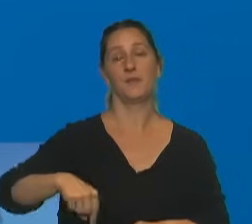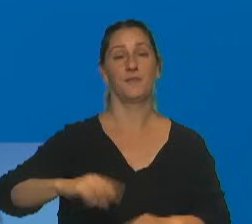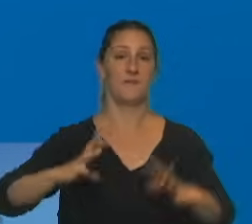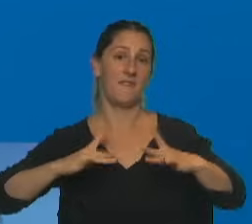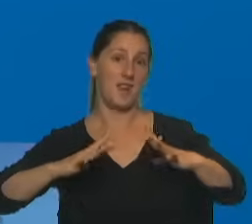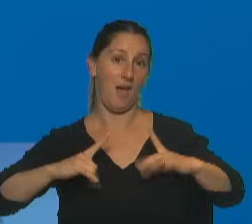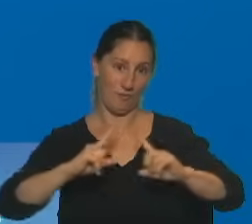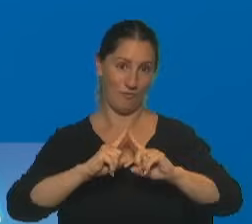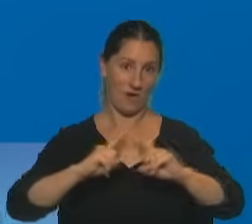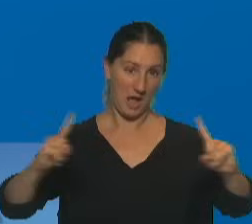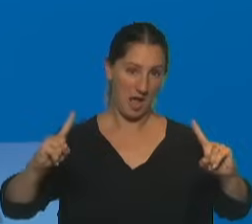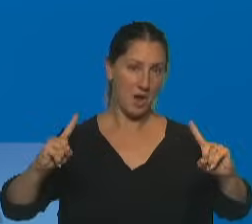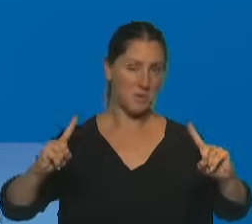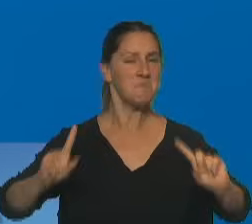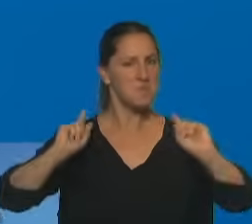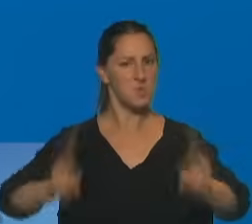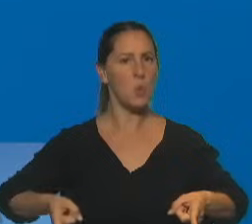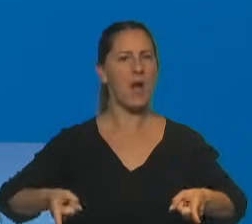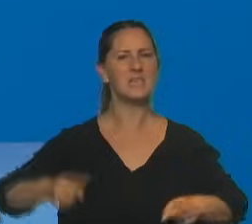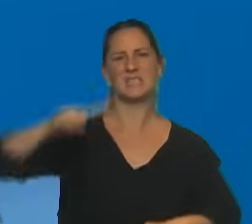largo, pasaron el